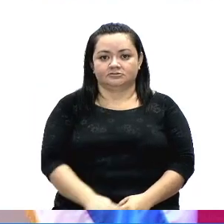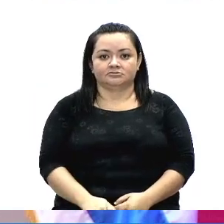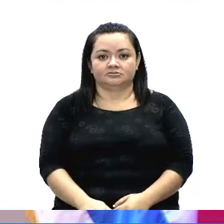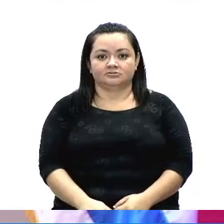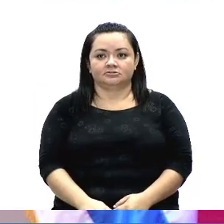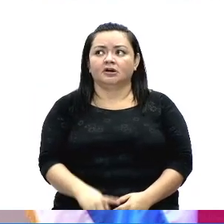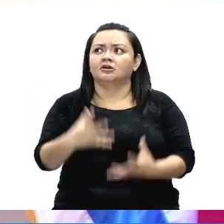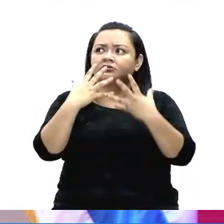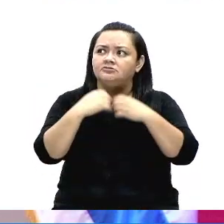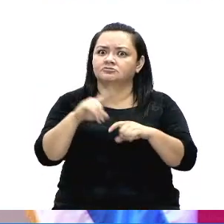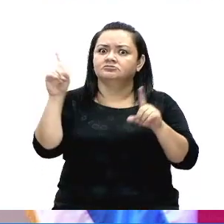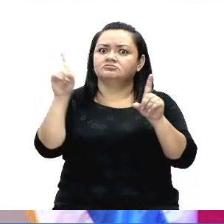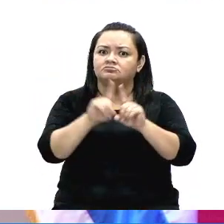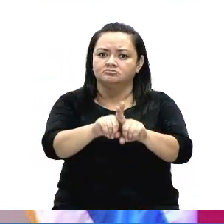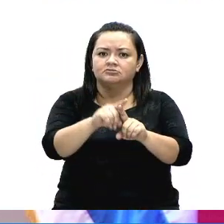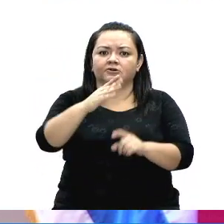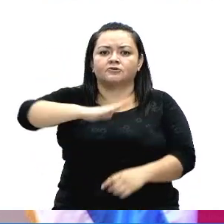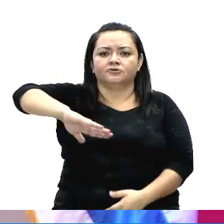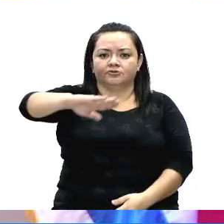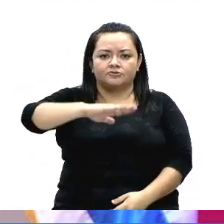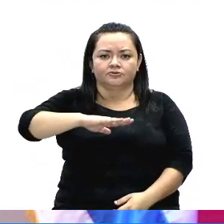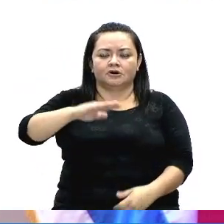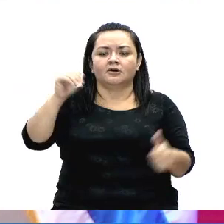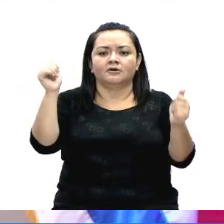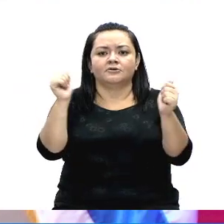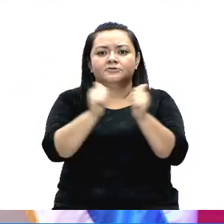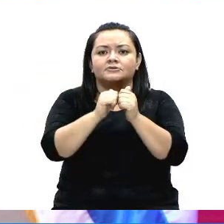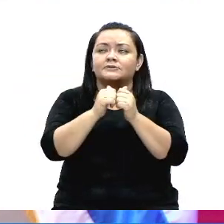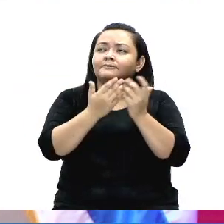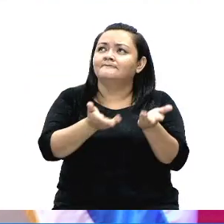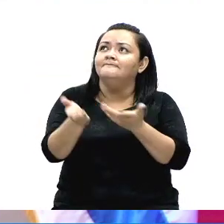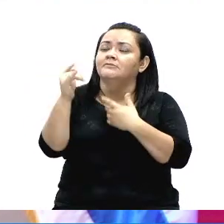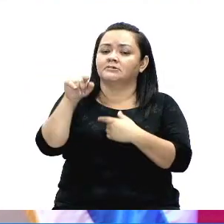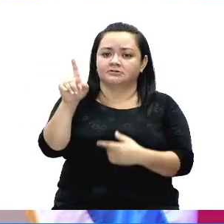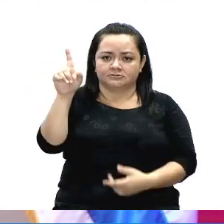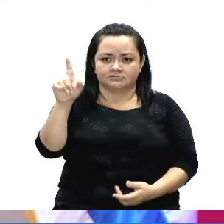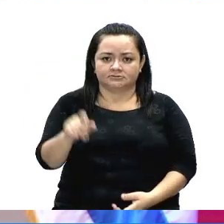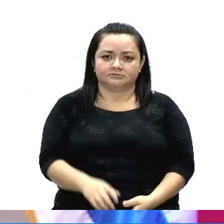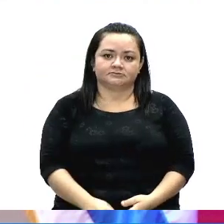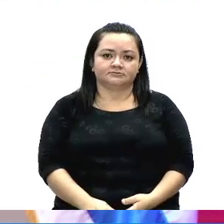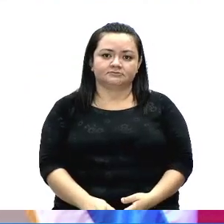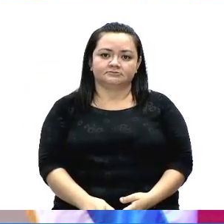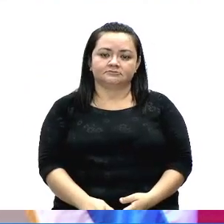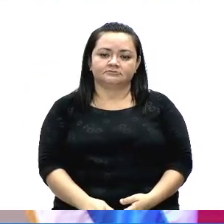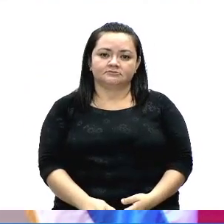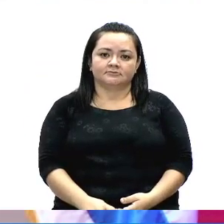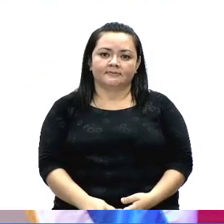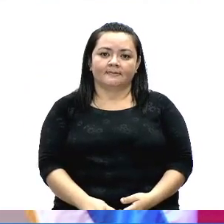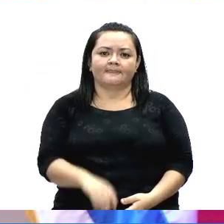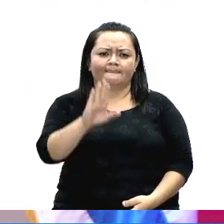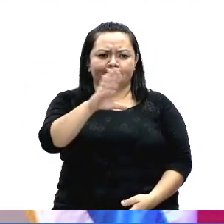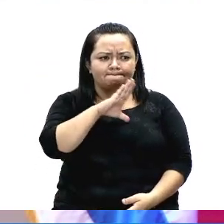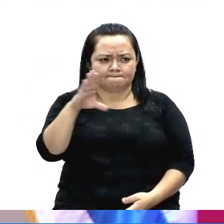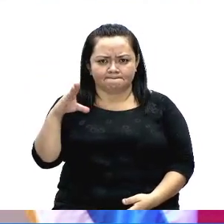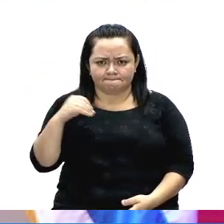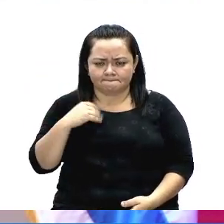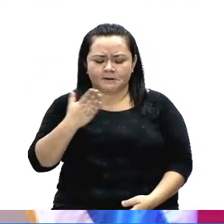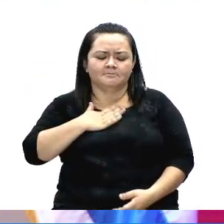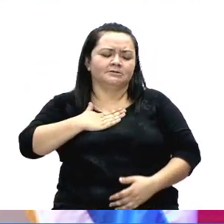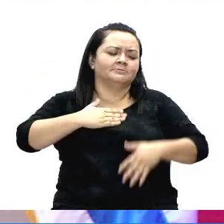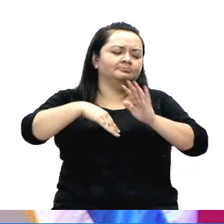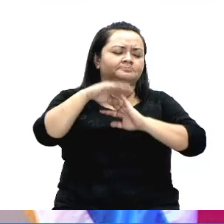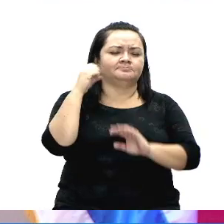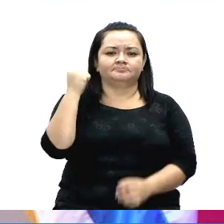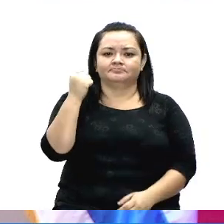si usted quiere llevar a un lugar apartado para él tu familia mi tesoro más